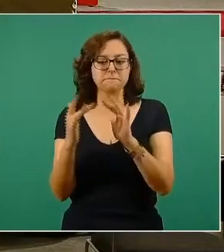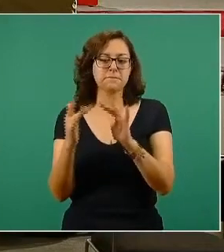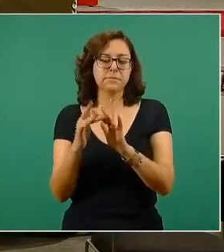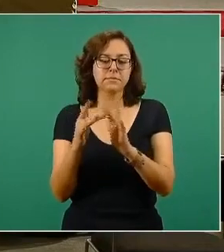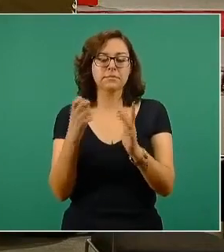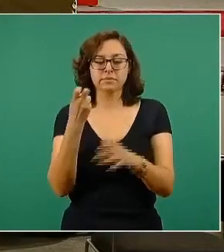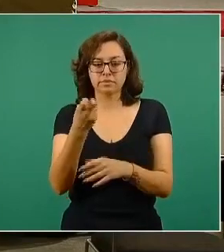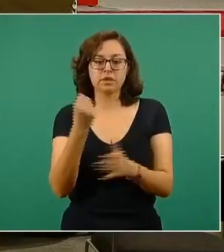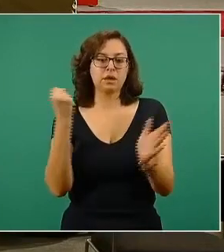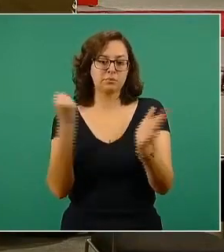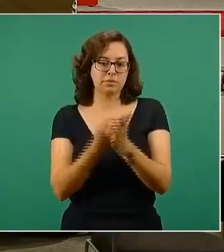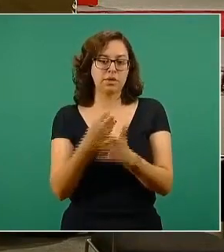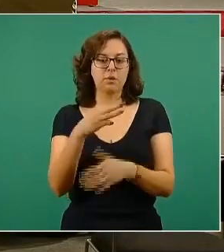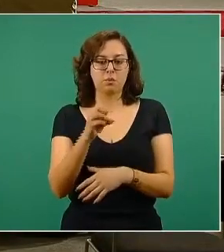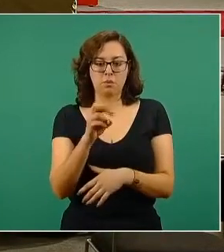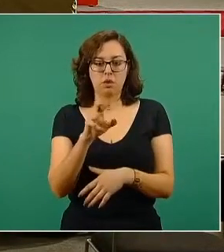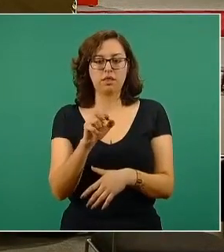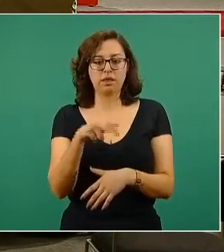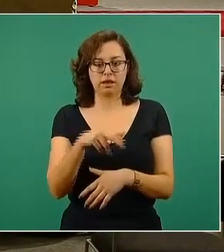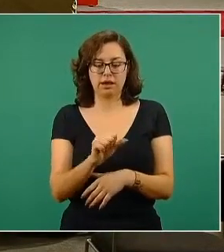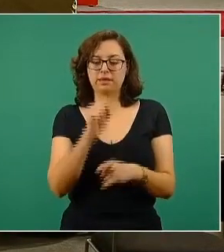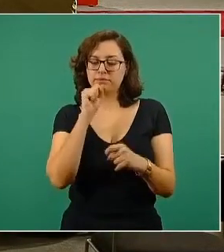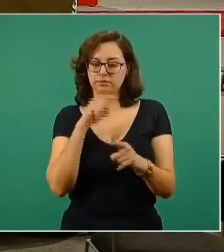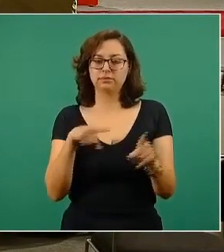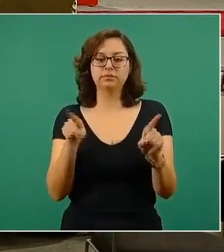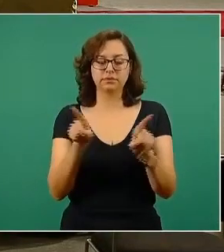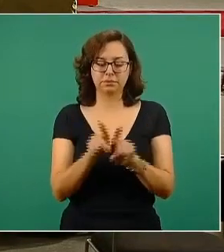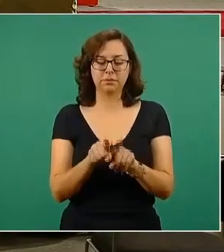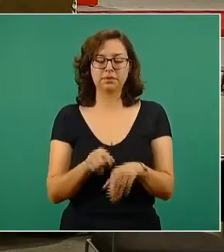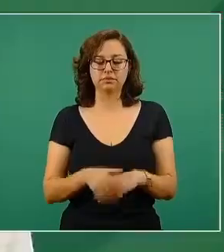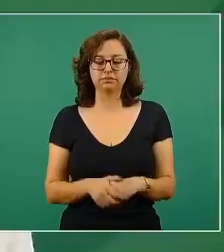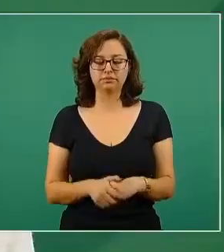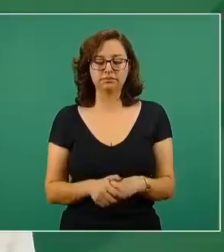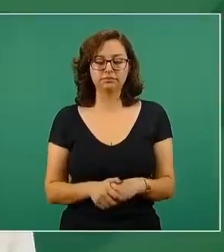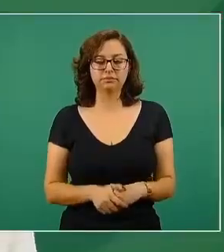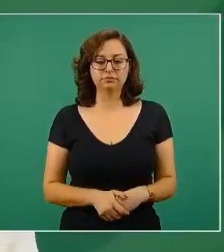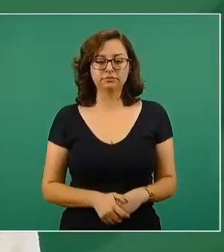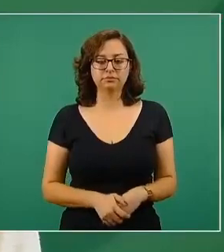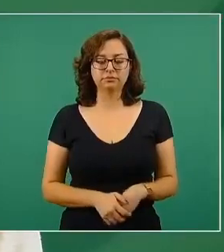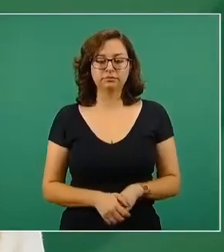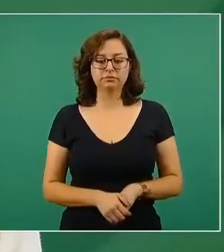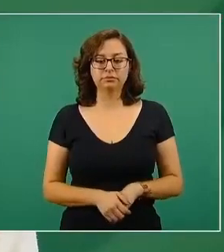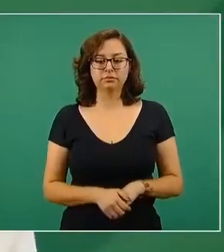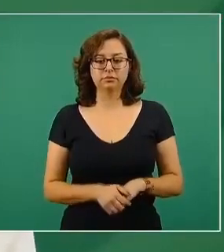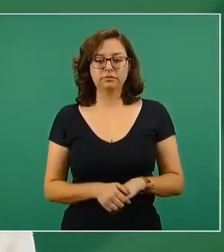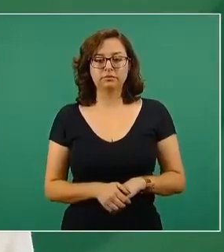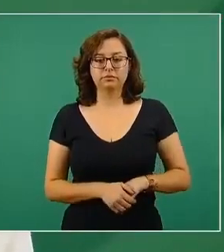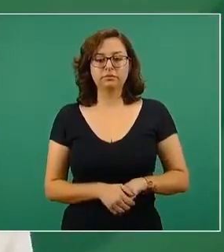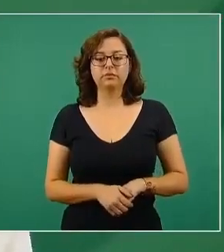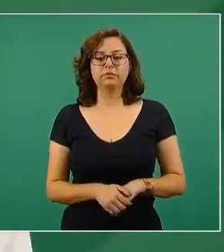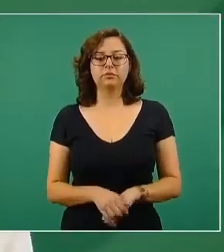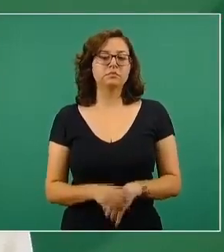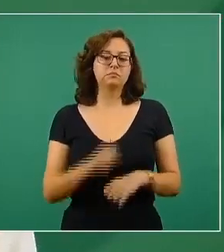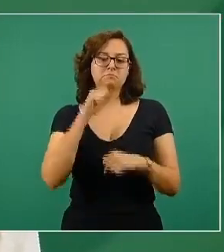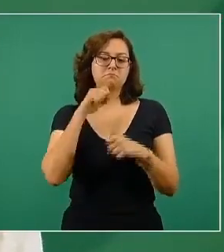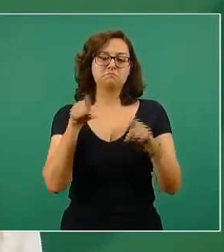considerar a Moderna como consideramos a todas las compañías que tienen productos. Y la evaluación sería con los mismos criterios: